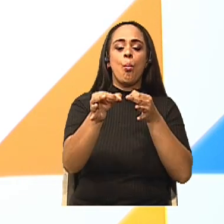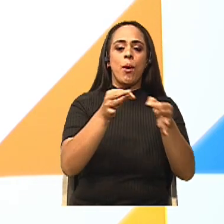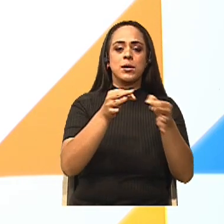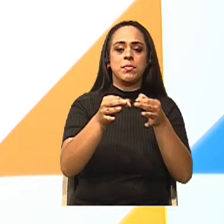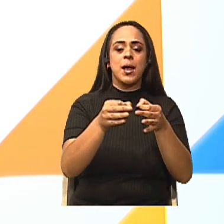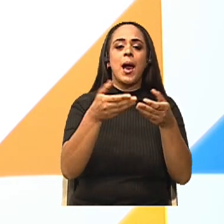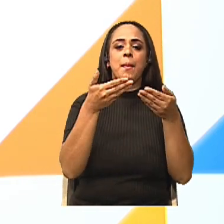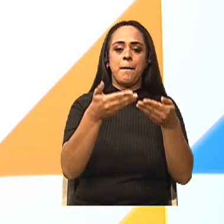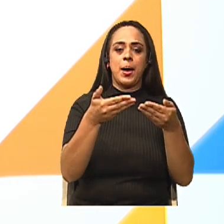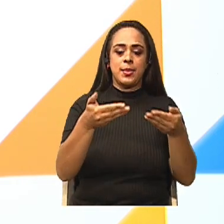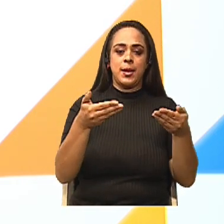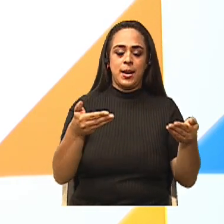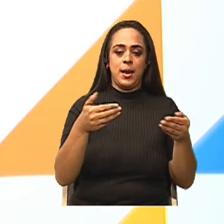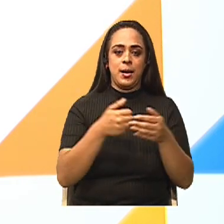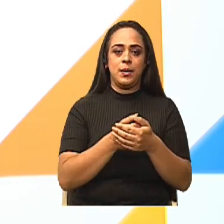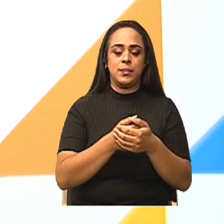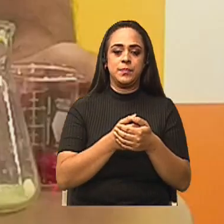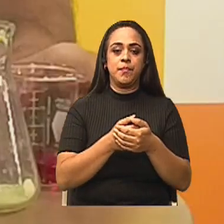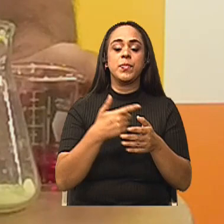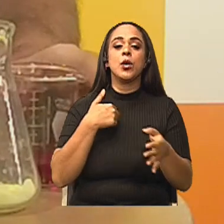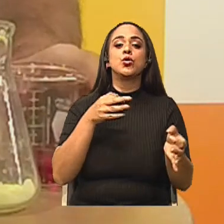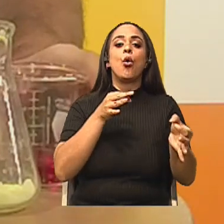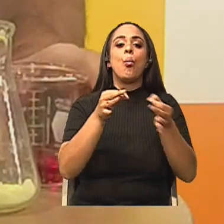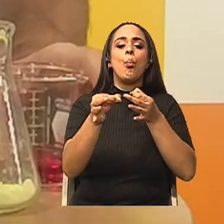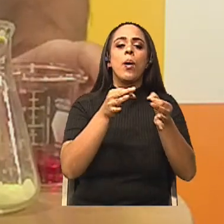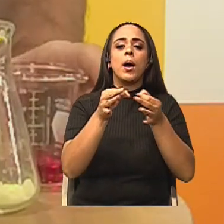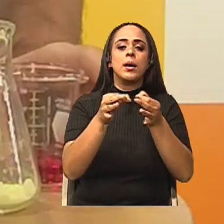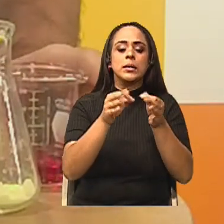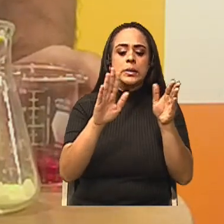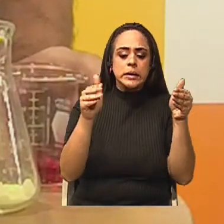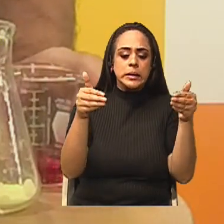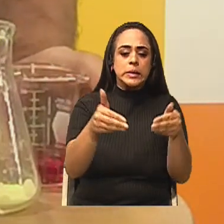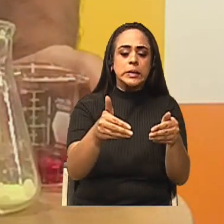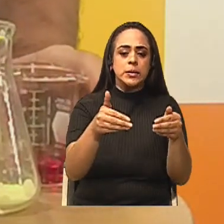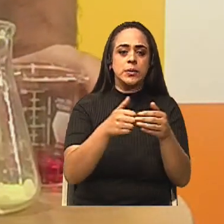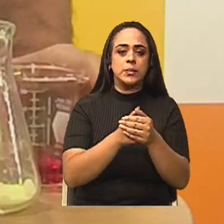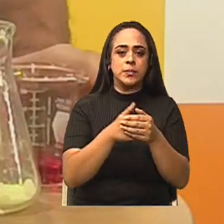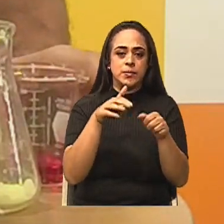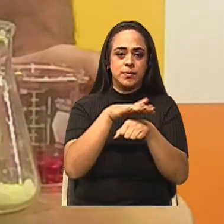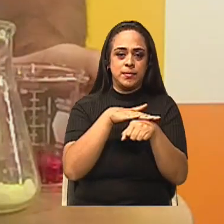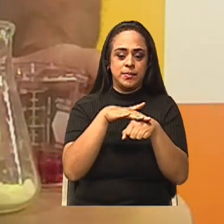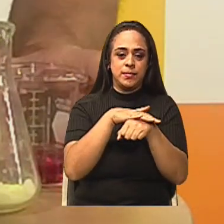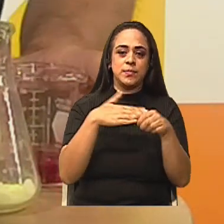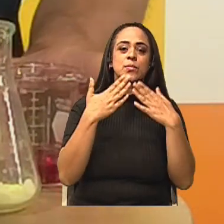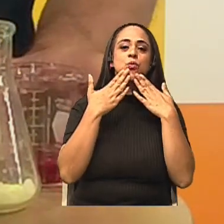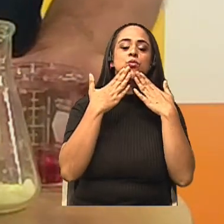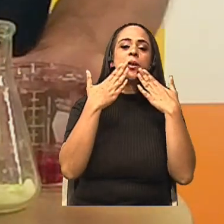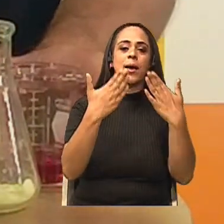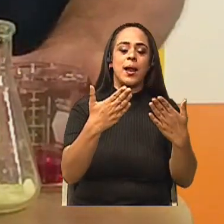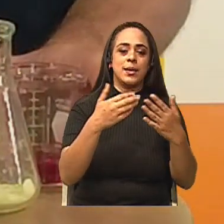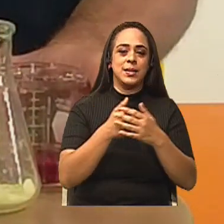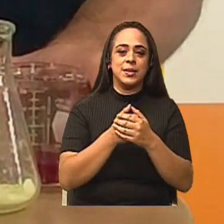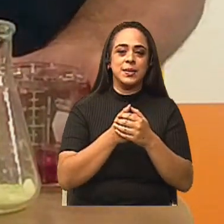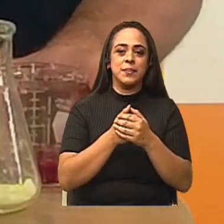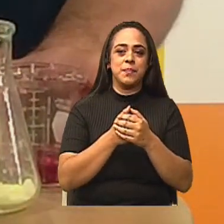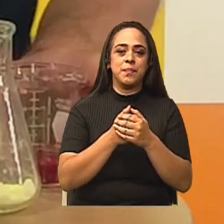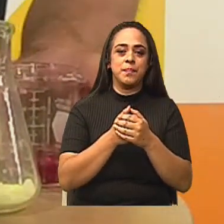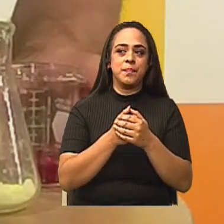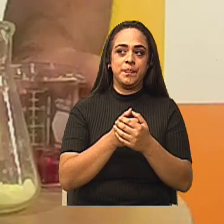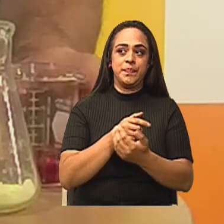acá. Entonces, por favor, si me hacen un enfoque acá, eso muy bien. Muchas gracias, producción. Ok, este que tengo